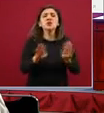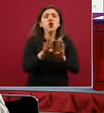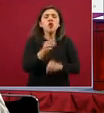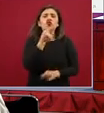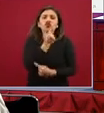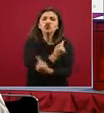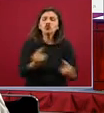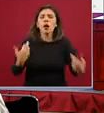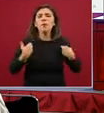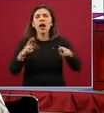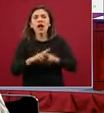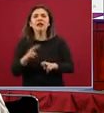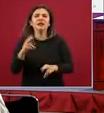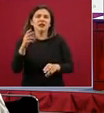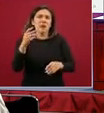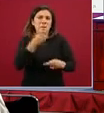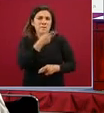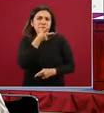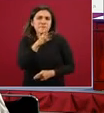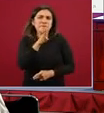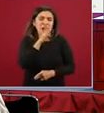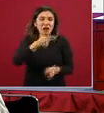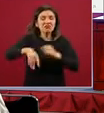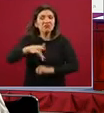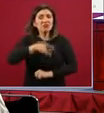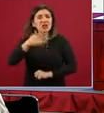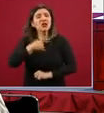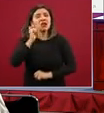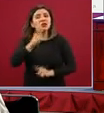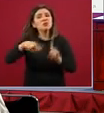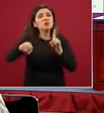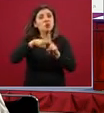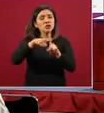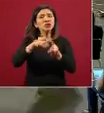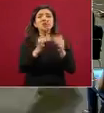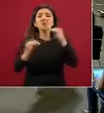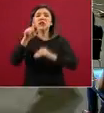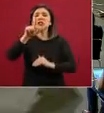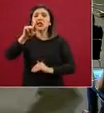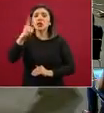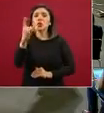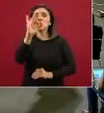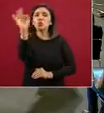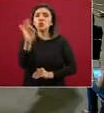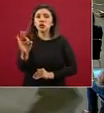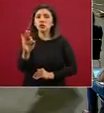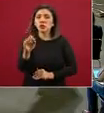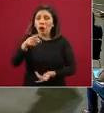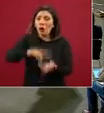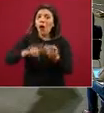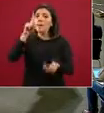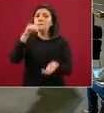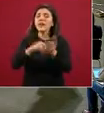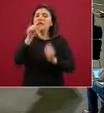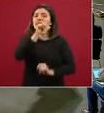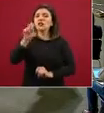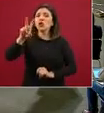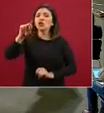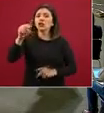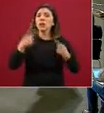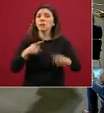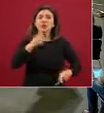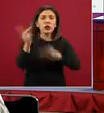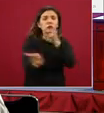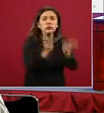padres de familia, en donde la satisfacción positiva estuvo en el 71%, de 1,680 personas